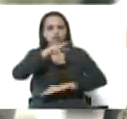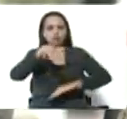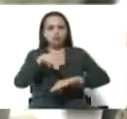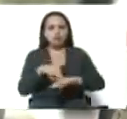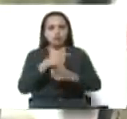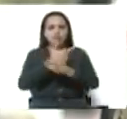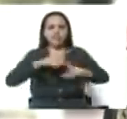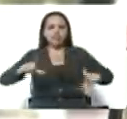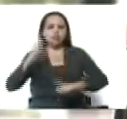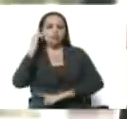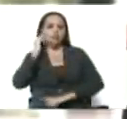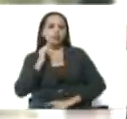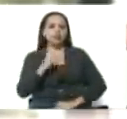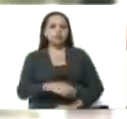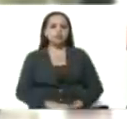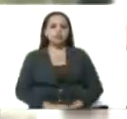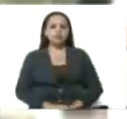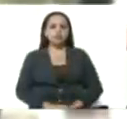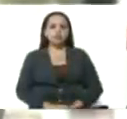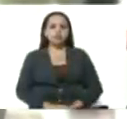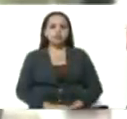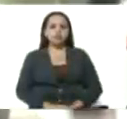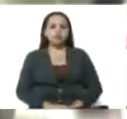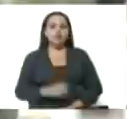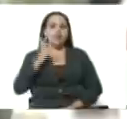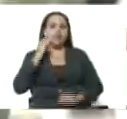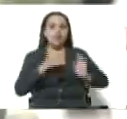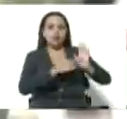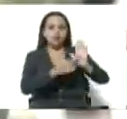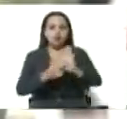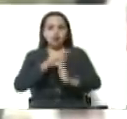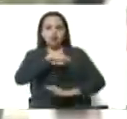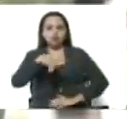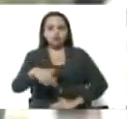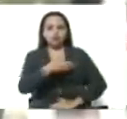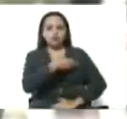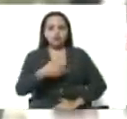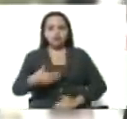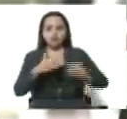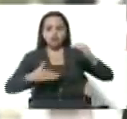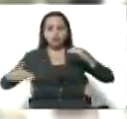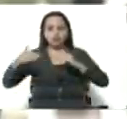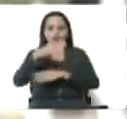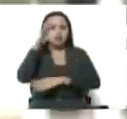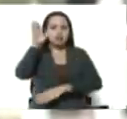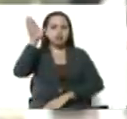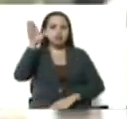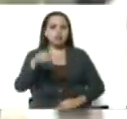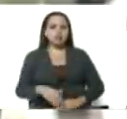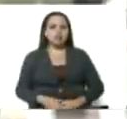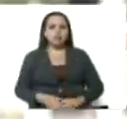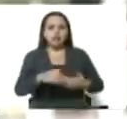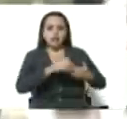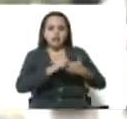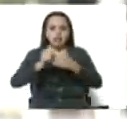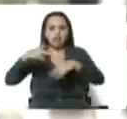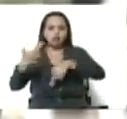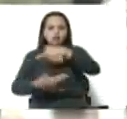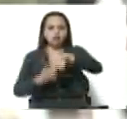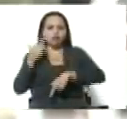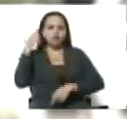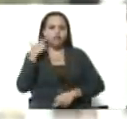simón bolívar y el ejemplo histórico de nuestro comandante supremo y eterno líder de la revolución